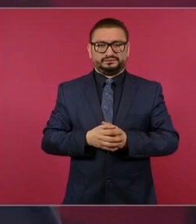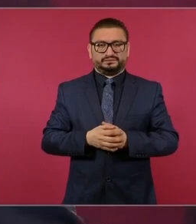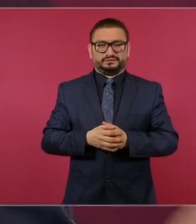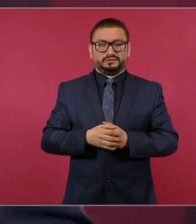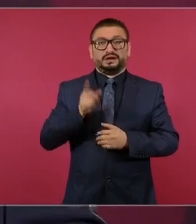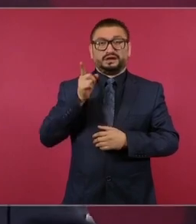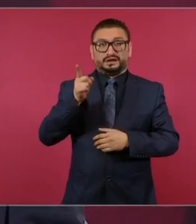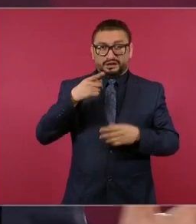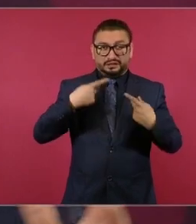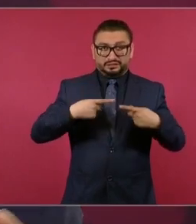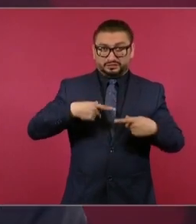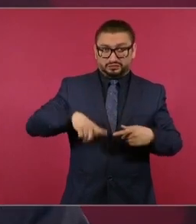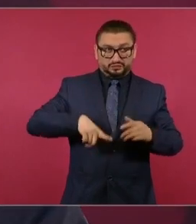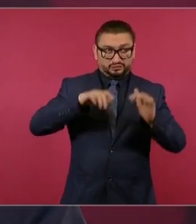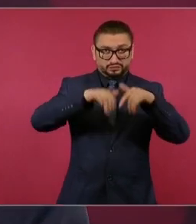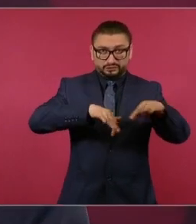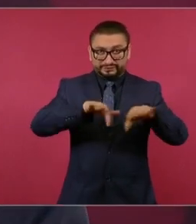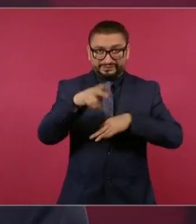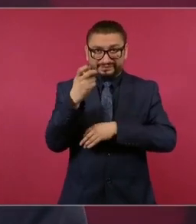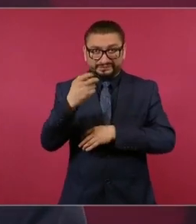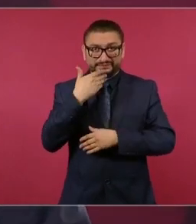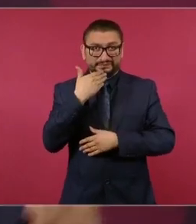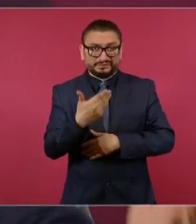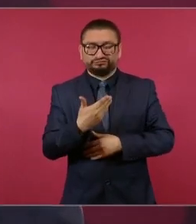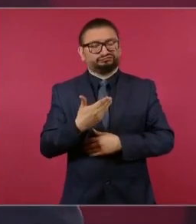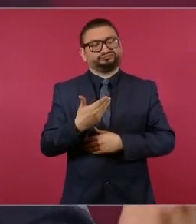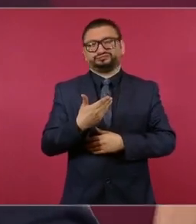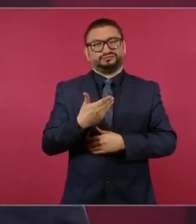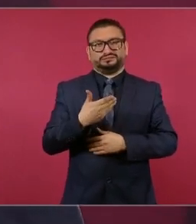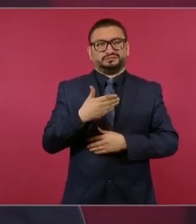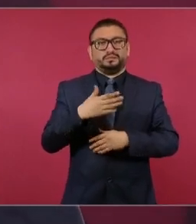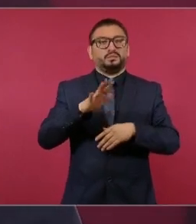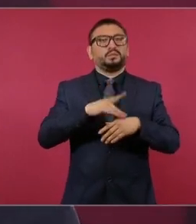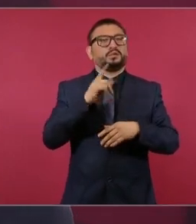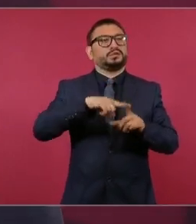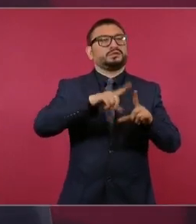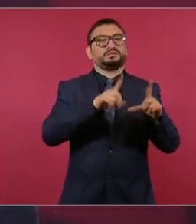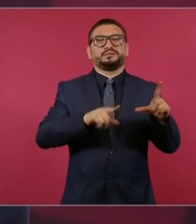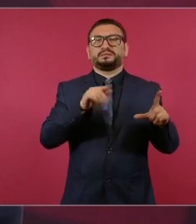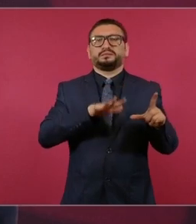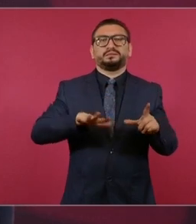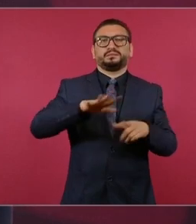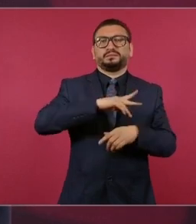es un buen servidor público. En un país con tanta pobreza,